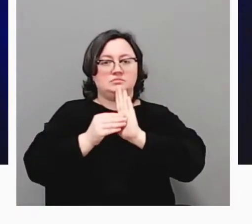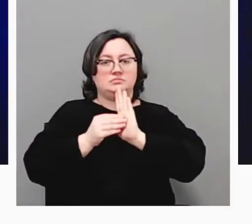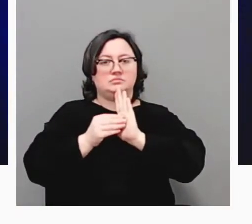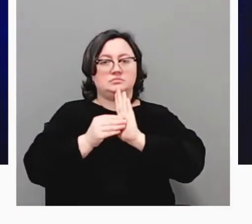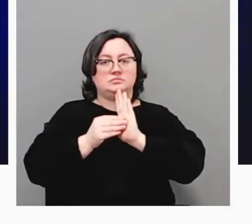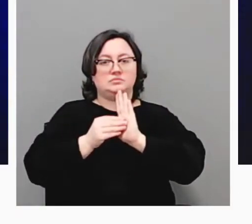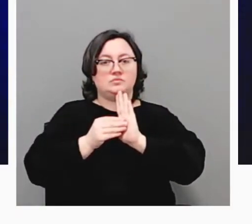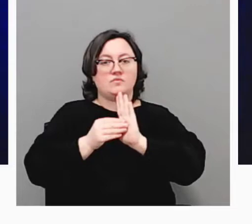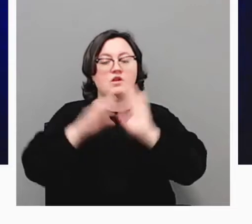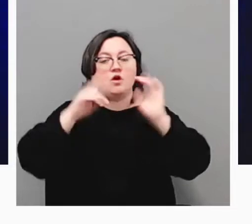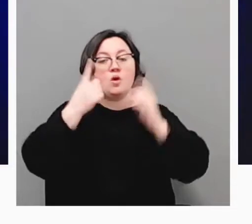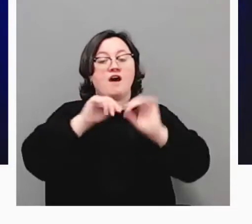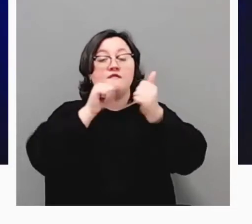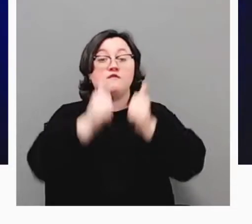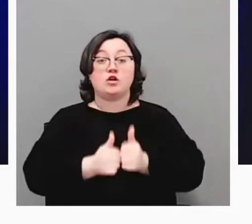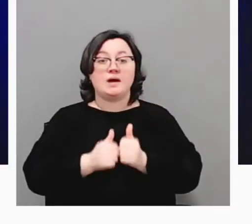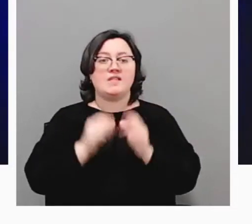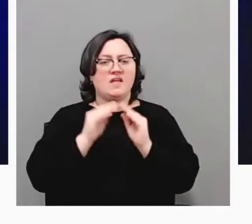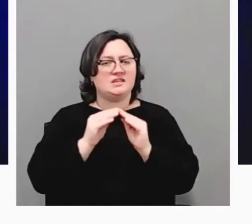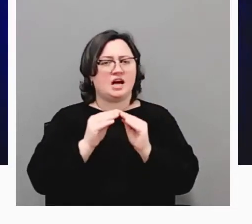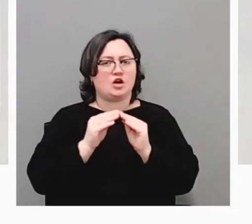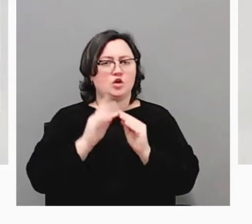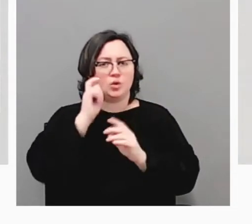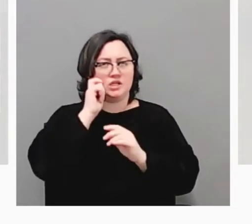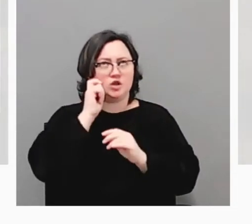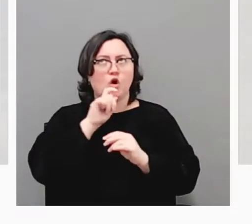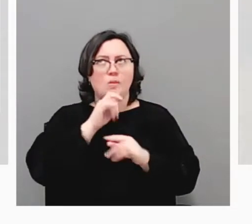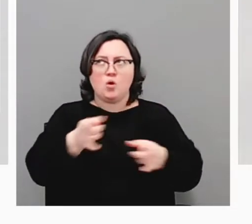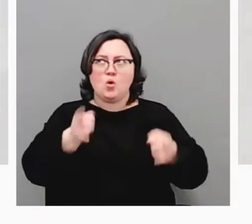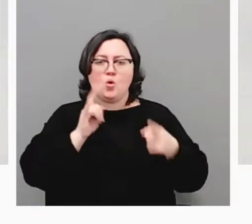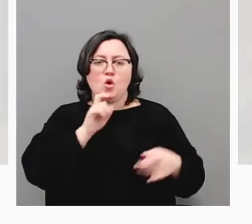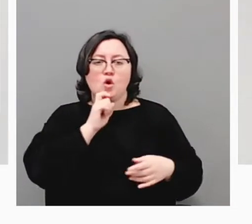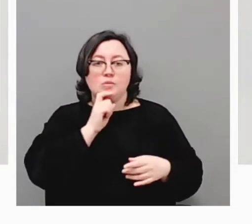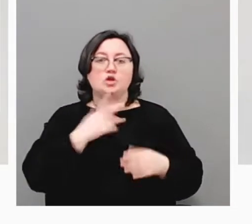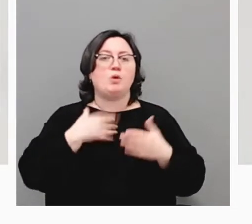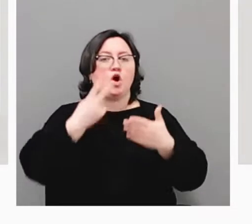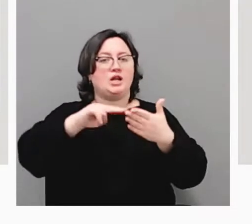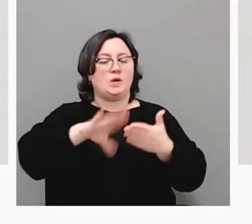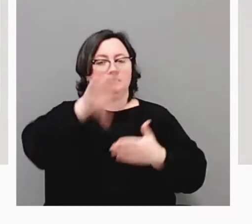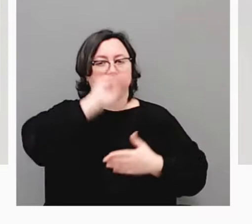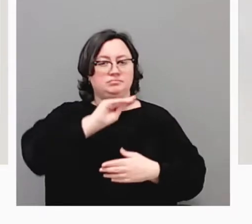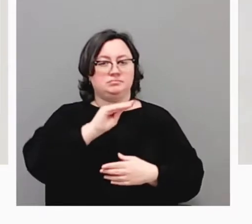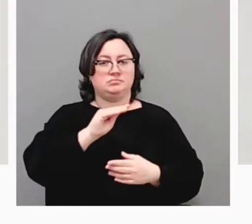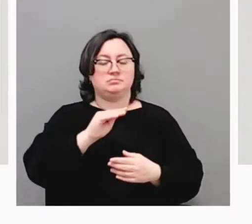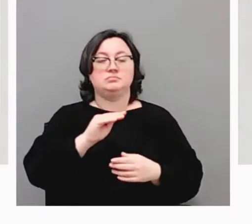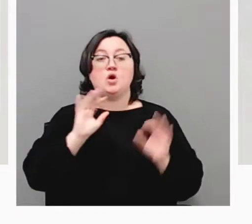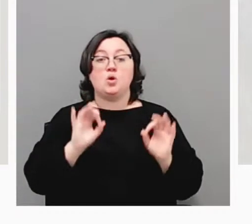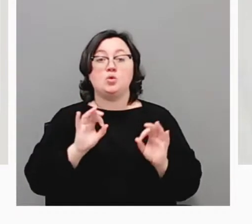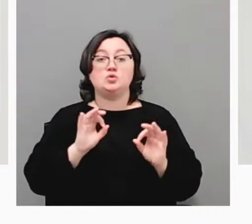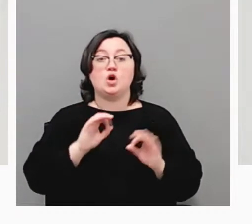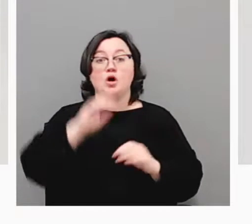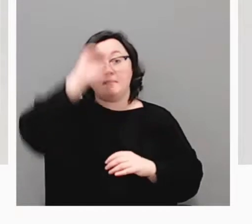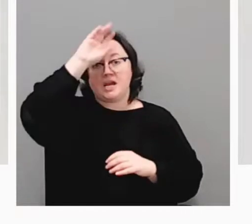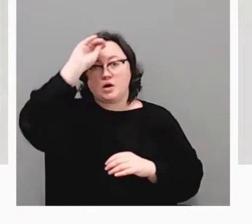una manera de desarrollarse turísticamente, pues nos hemos ido apoyando en esa lectura que tiene que ver con lo minero y con